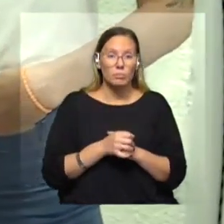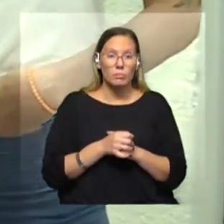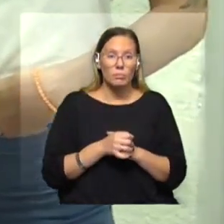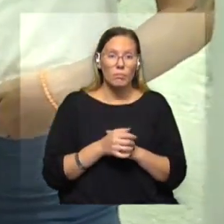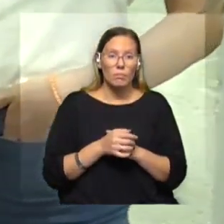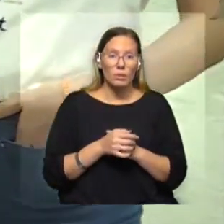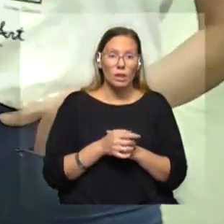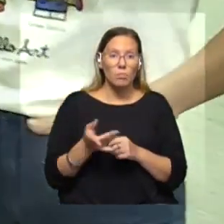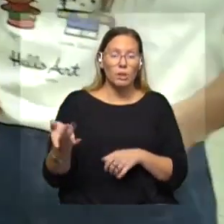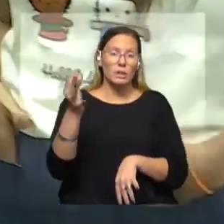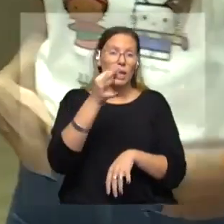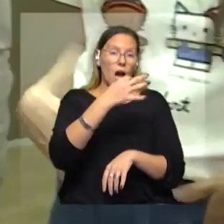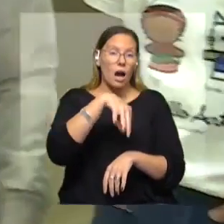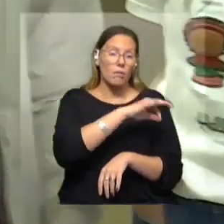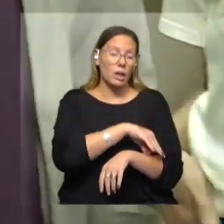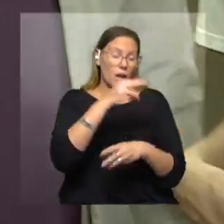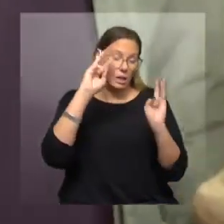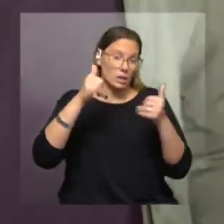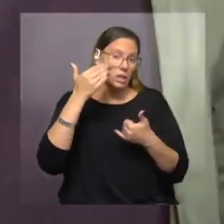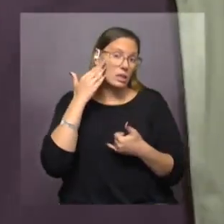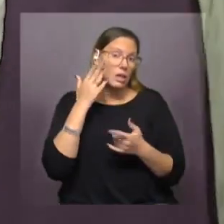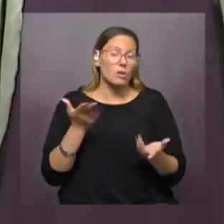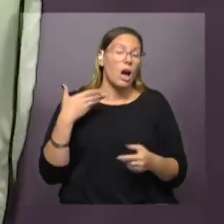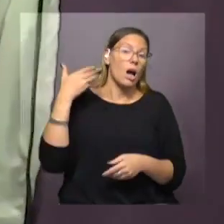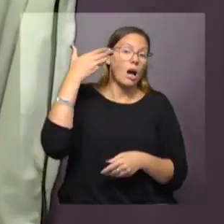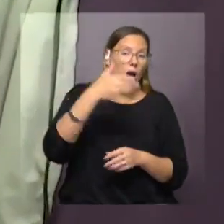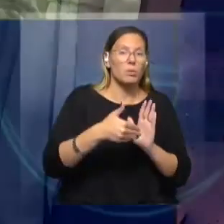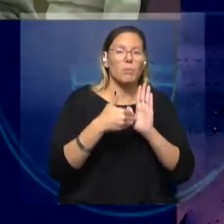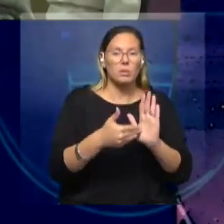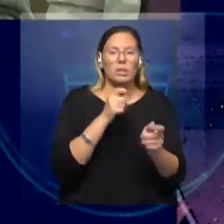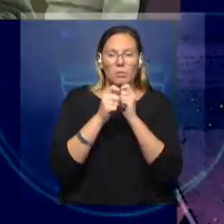voy a ser la abeja reina, ya saben. Y, bueno, y ahora voy para piso porque les voy a presentar una nota en un ratito.